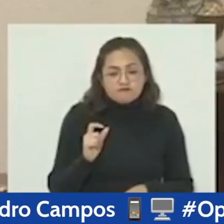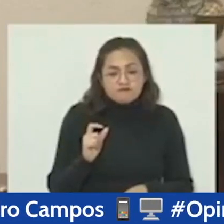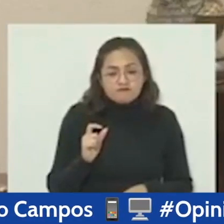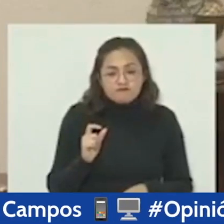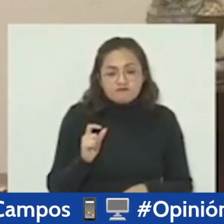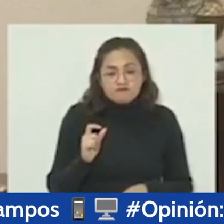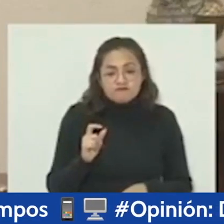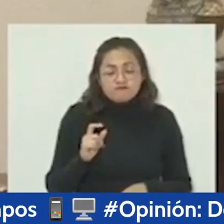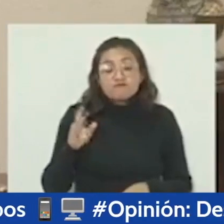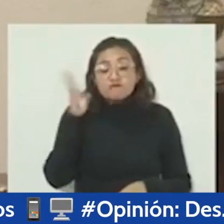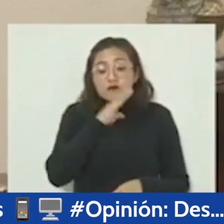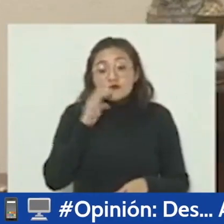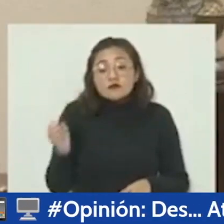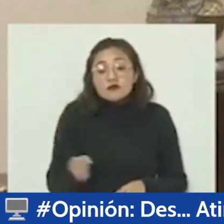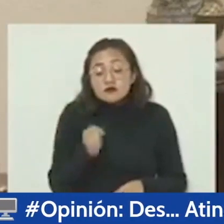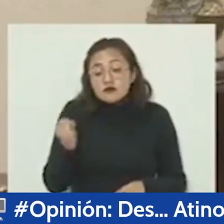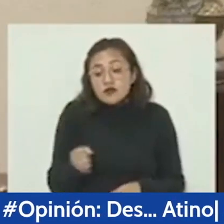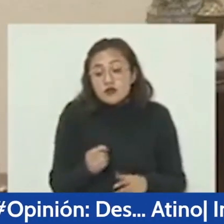una mala suerte